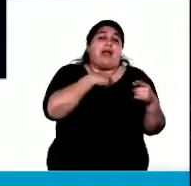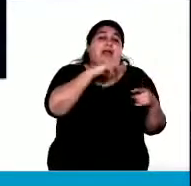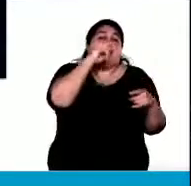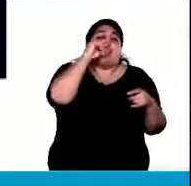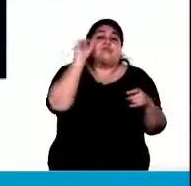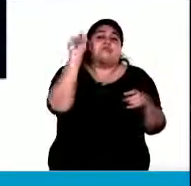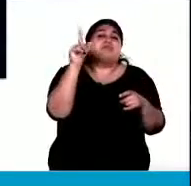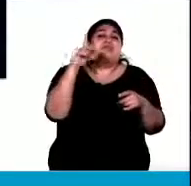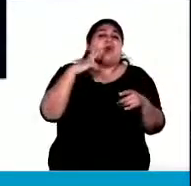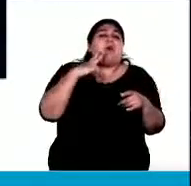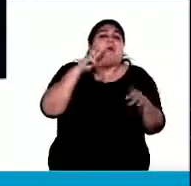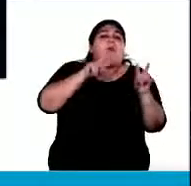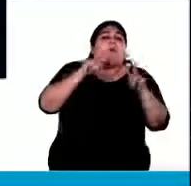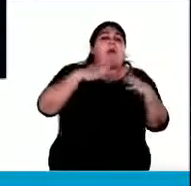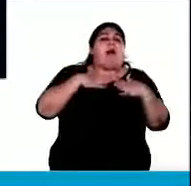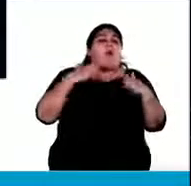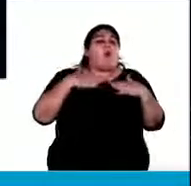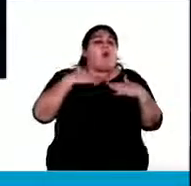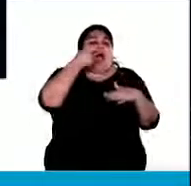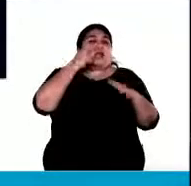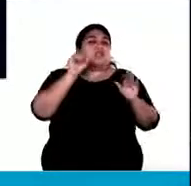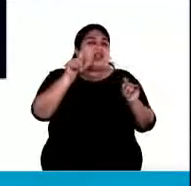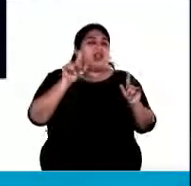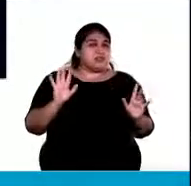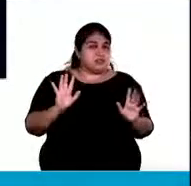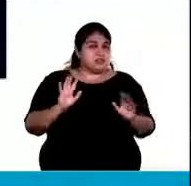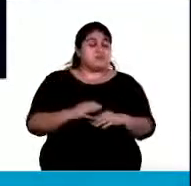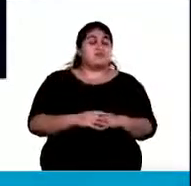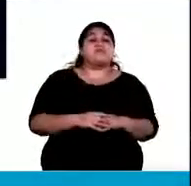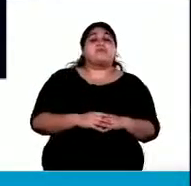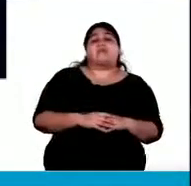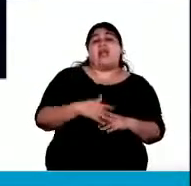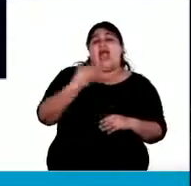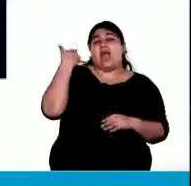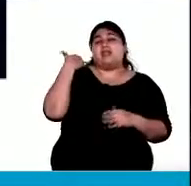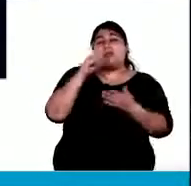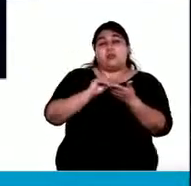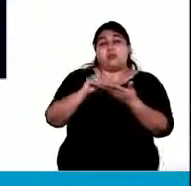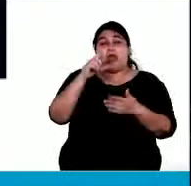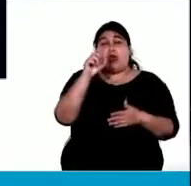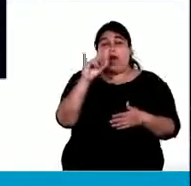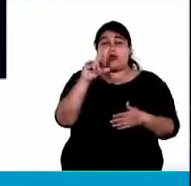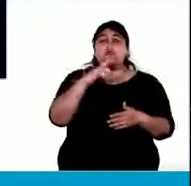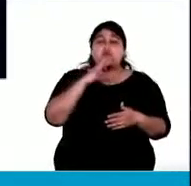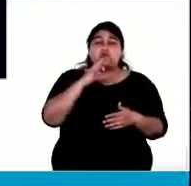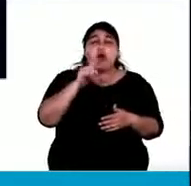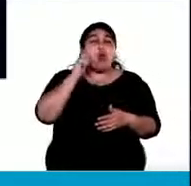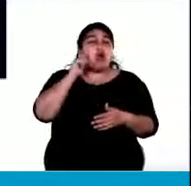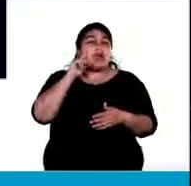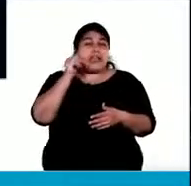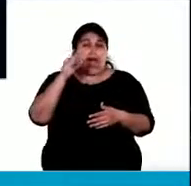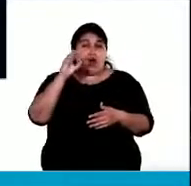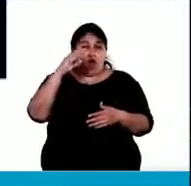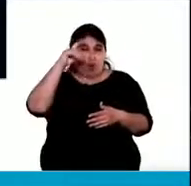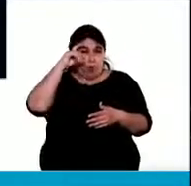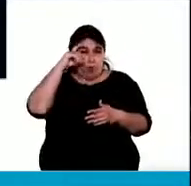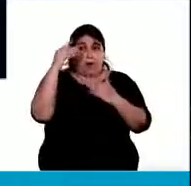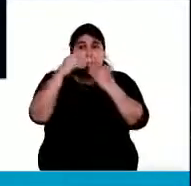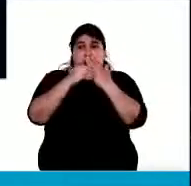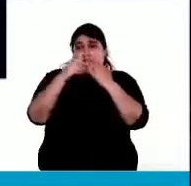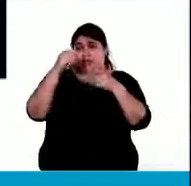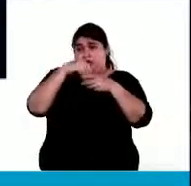intereses personales. Algún día, y como ha dicho alguna vez el diputado Caruso, el diputado Giacobbe, no es menester de esta